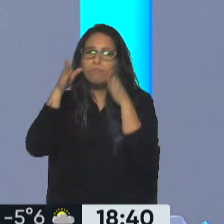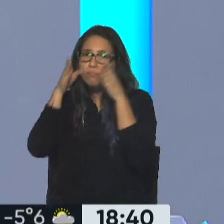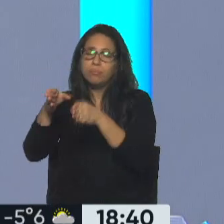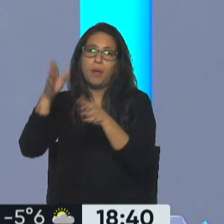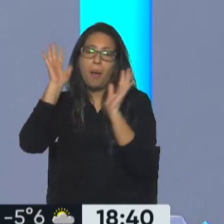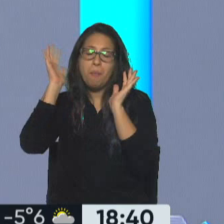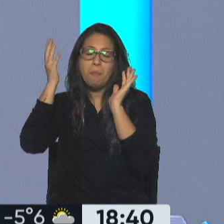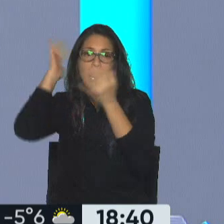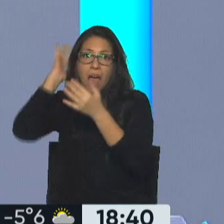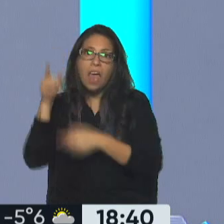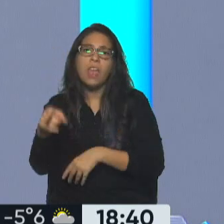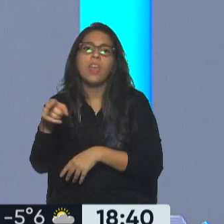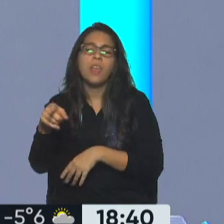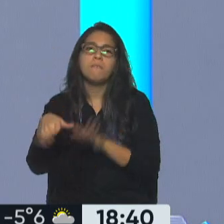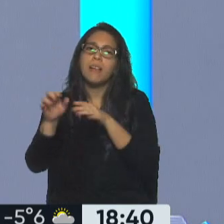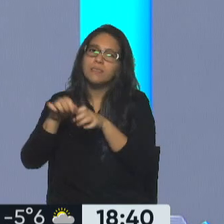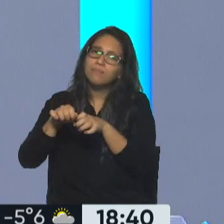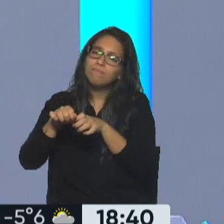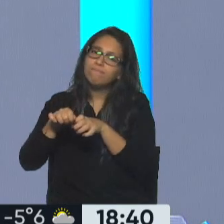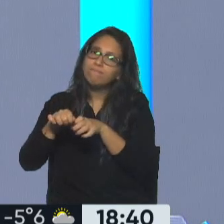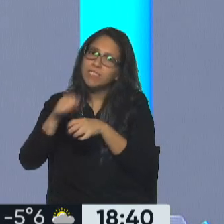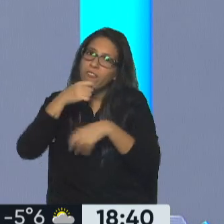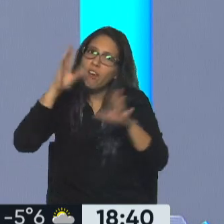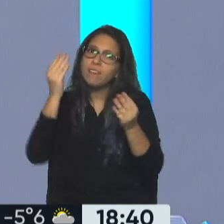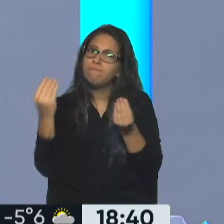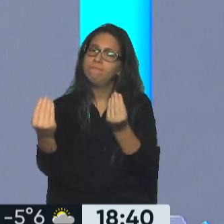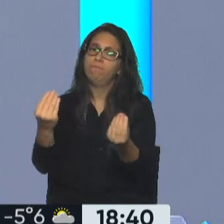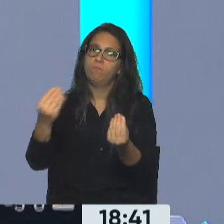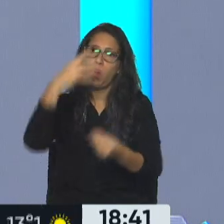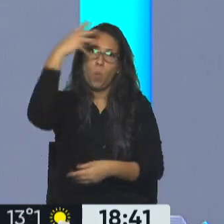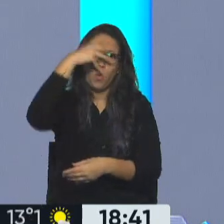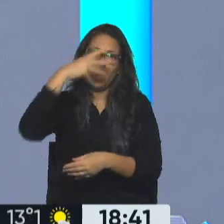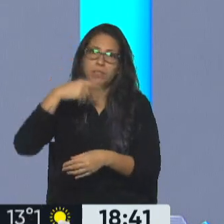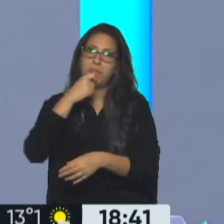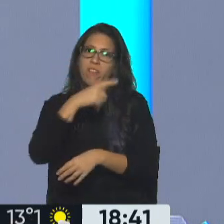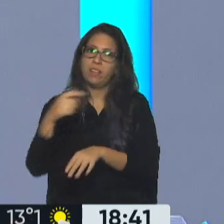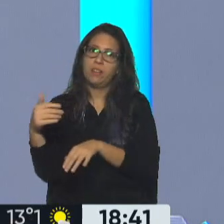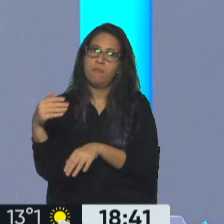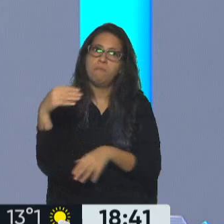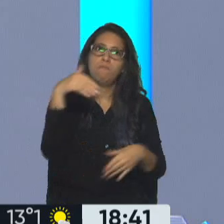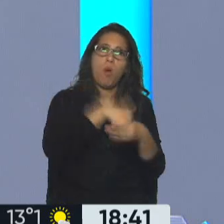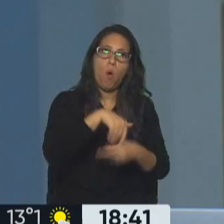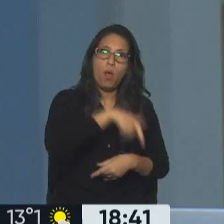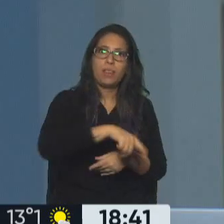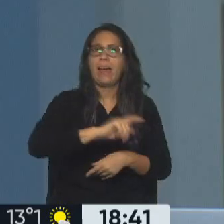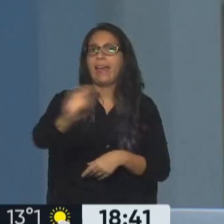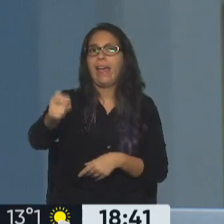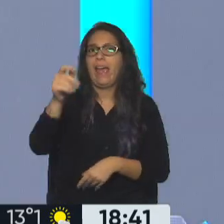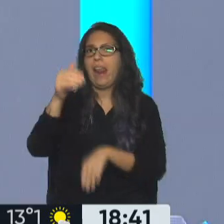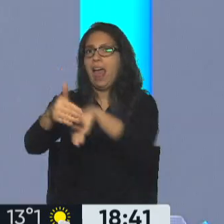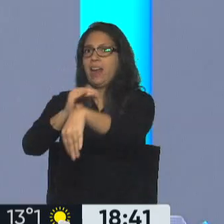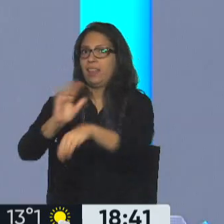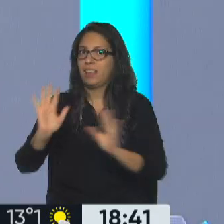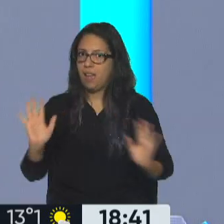balotash fluye hacia hacia con más facilidad de lo que fluye hacia la red hacia la recta